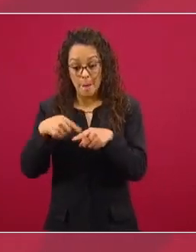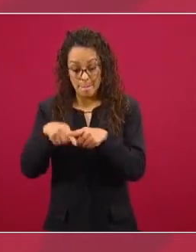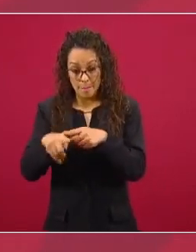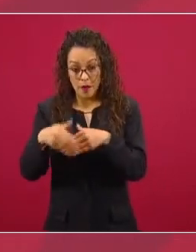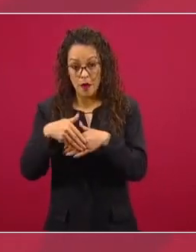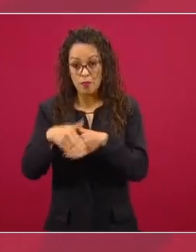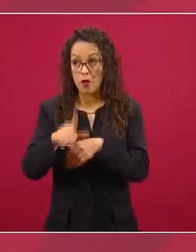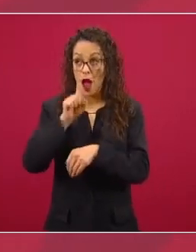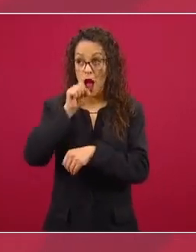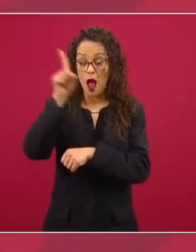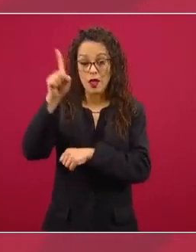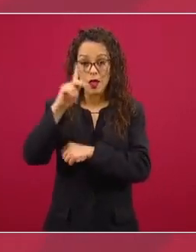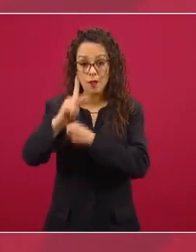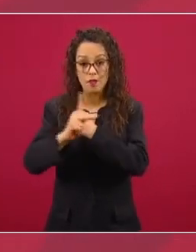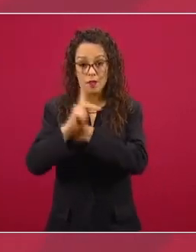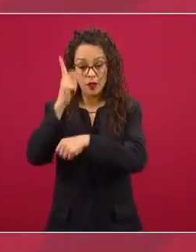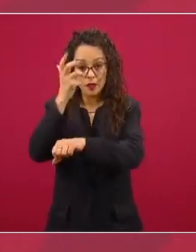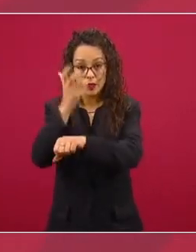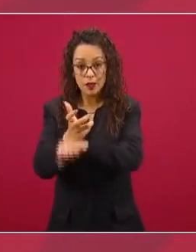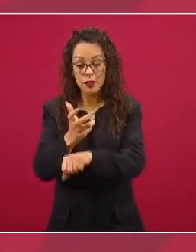en Estados Unidos,